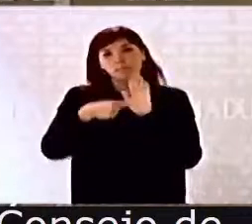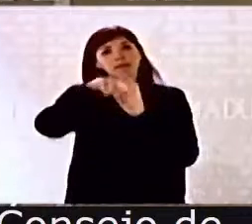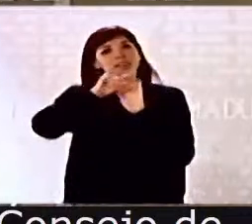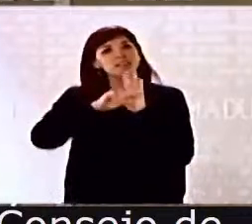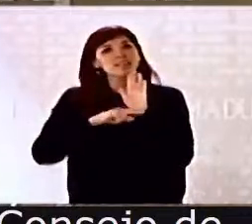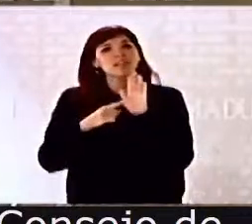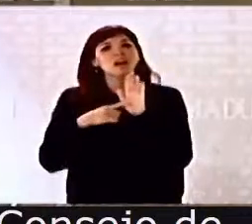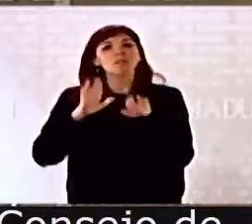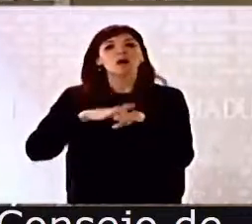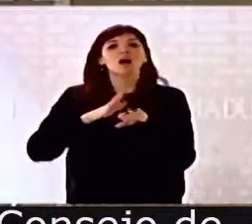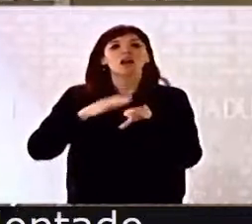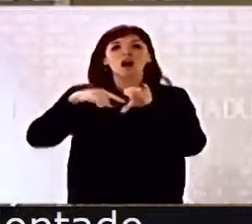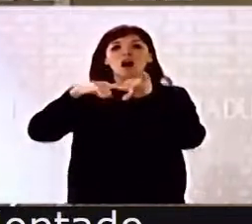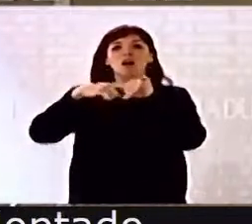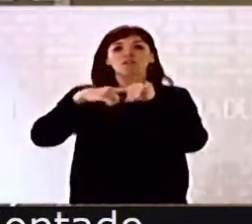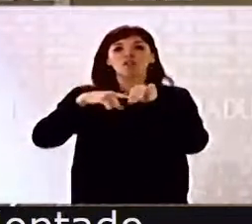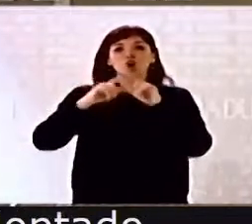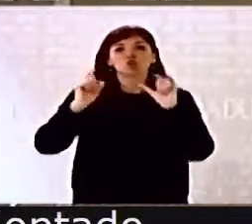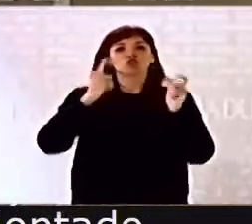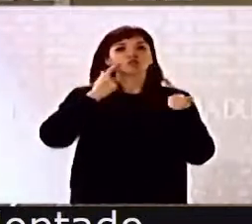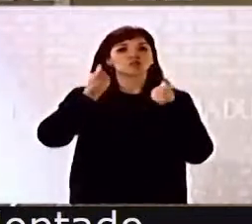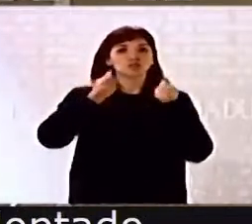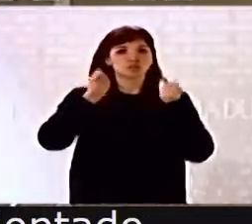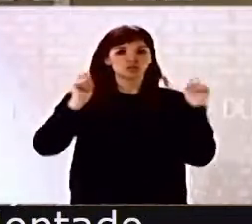de control de aforos,